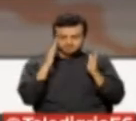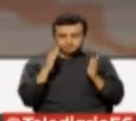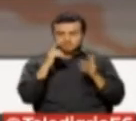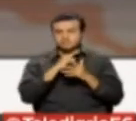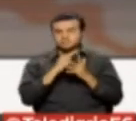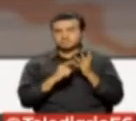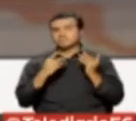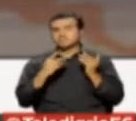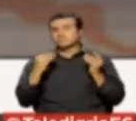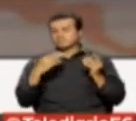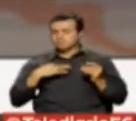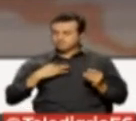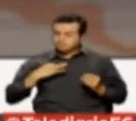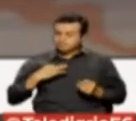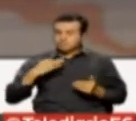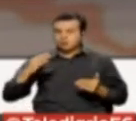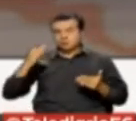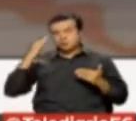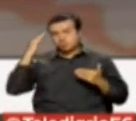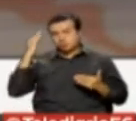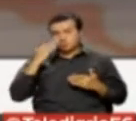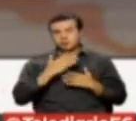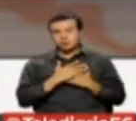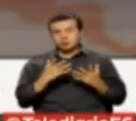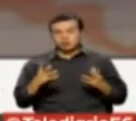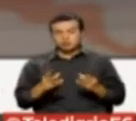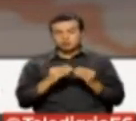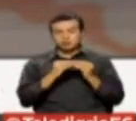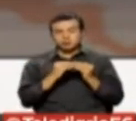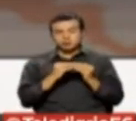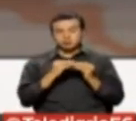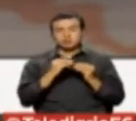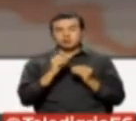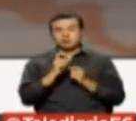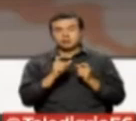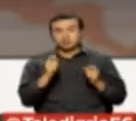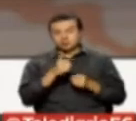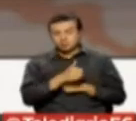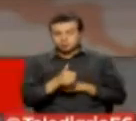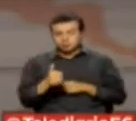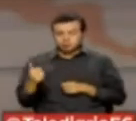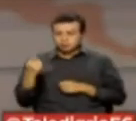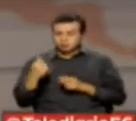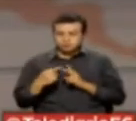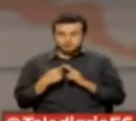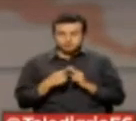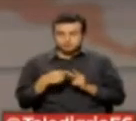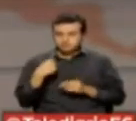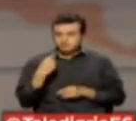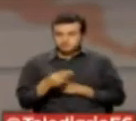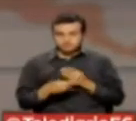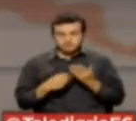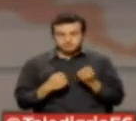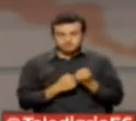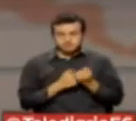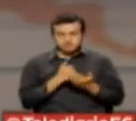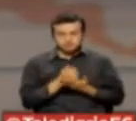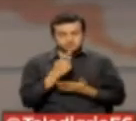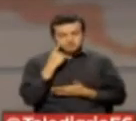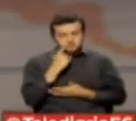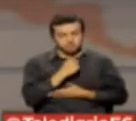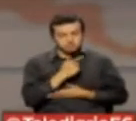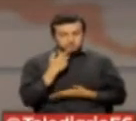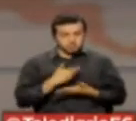fuerte voluntad política que incluye es la voluntad de financiar las políticas que son ya comprobadas